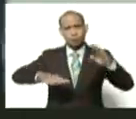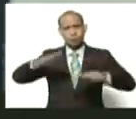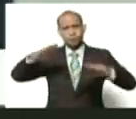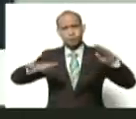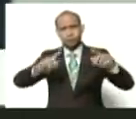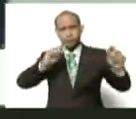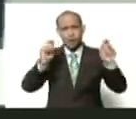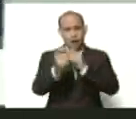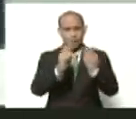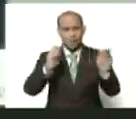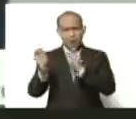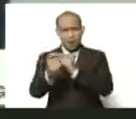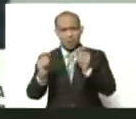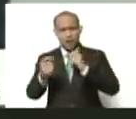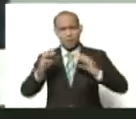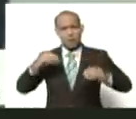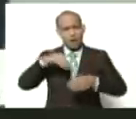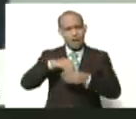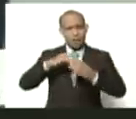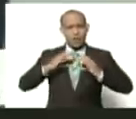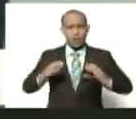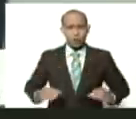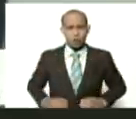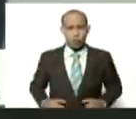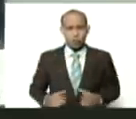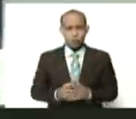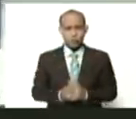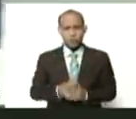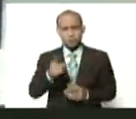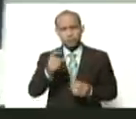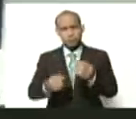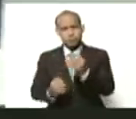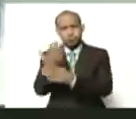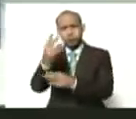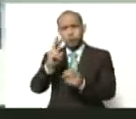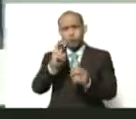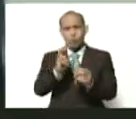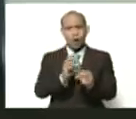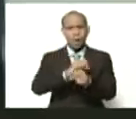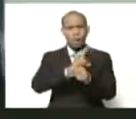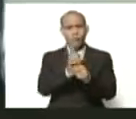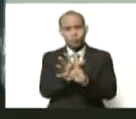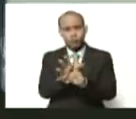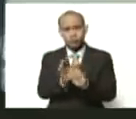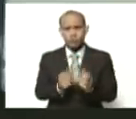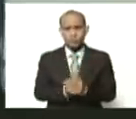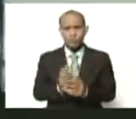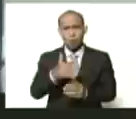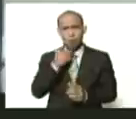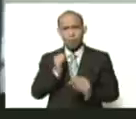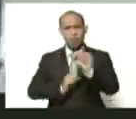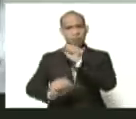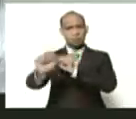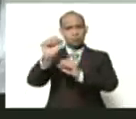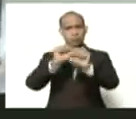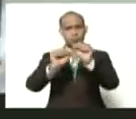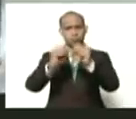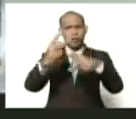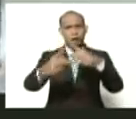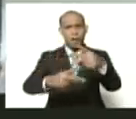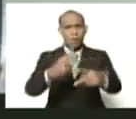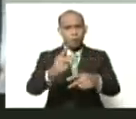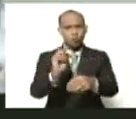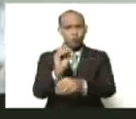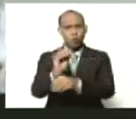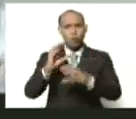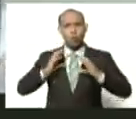mutantes condiciona que algunas de estas mutaciones del virus puedan evadir la producción de los